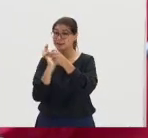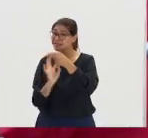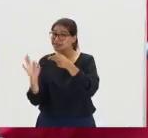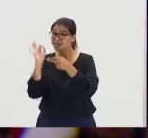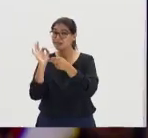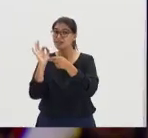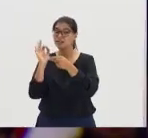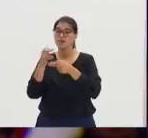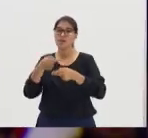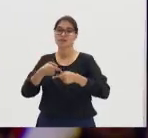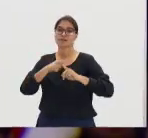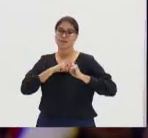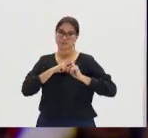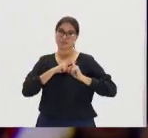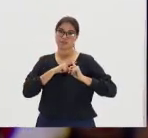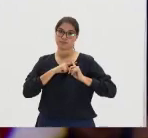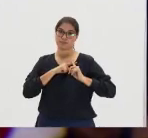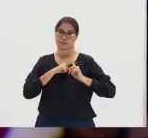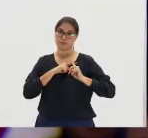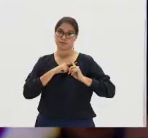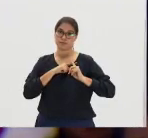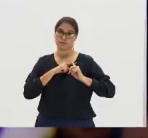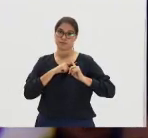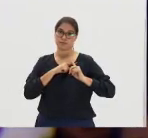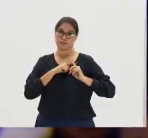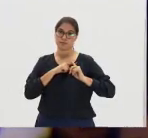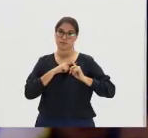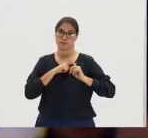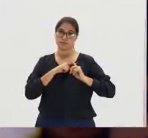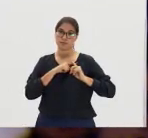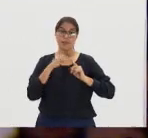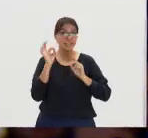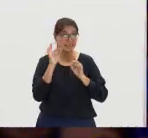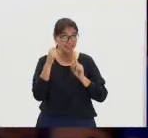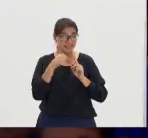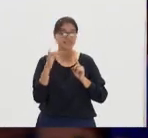No dije la única, no se haragán. Dije la mejor.